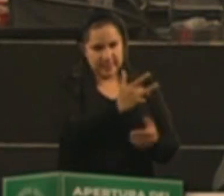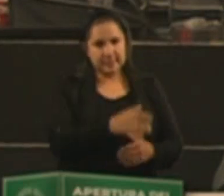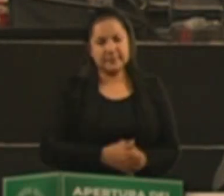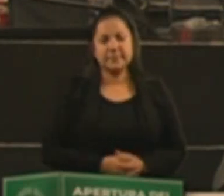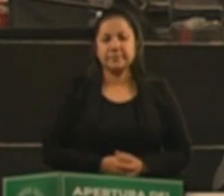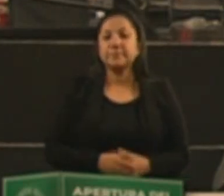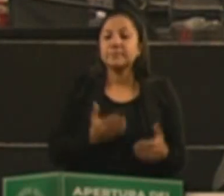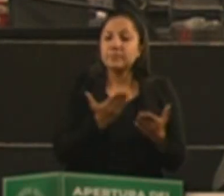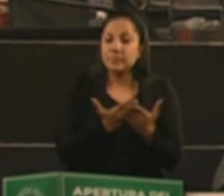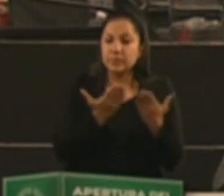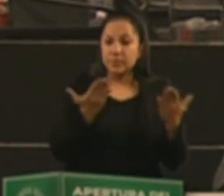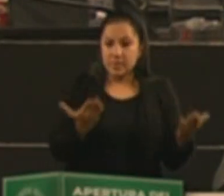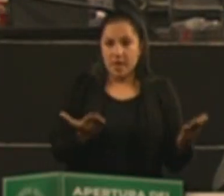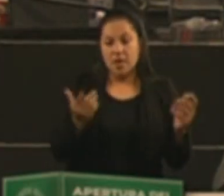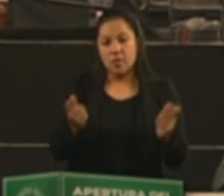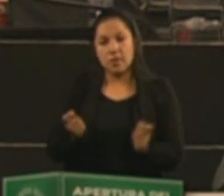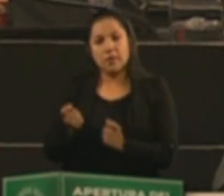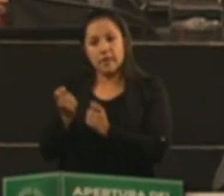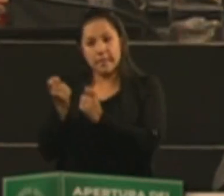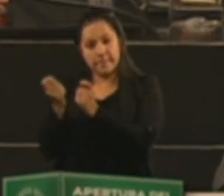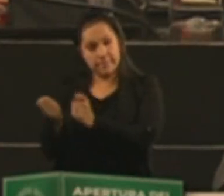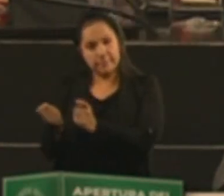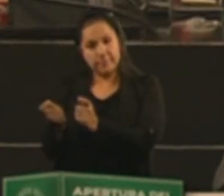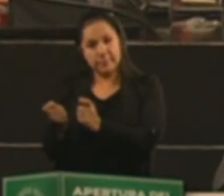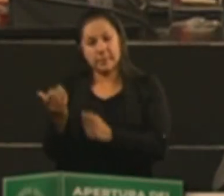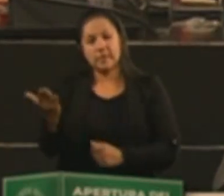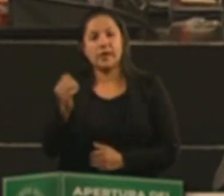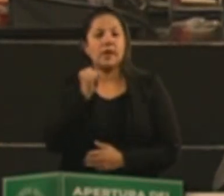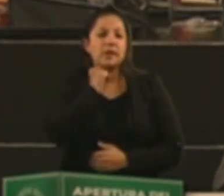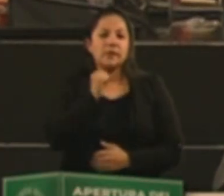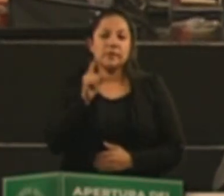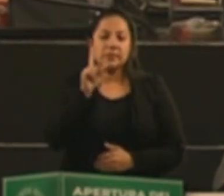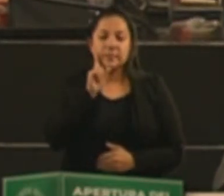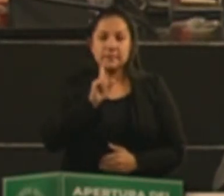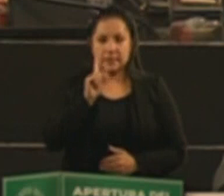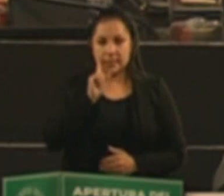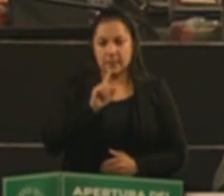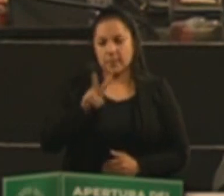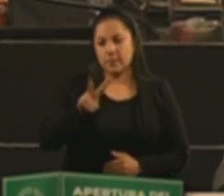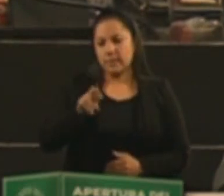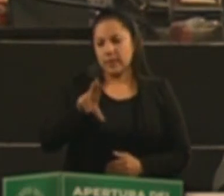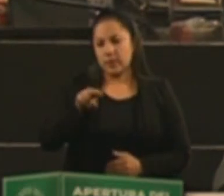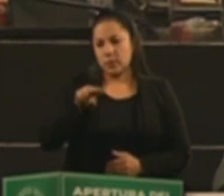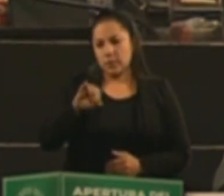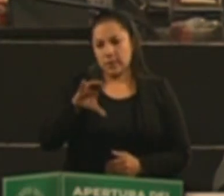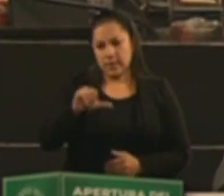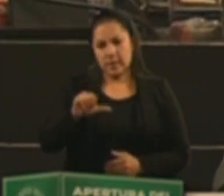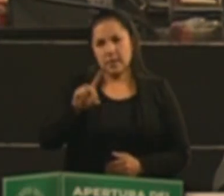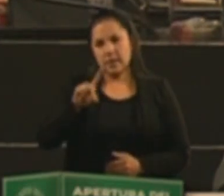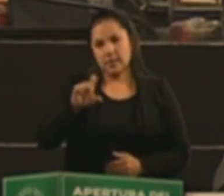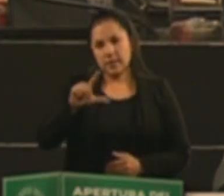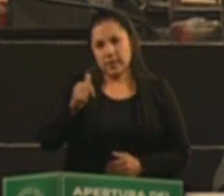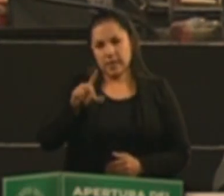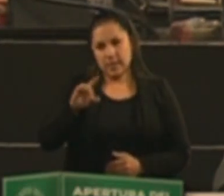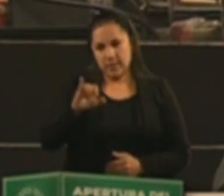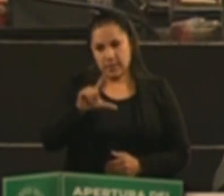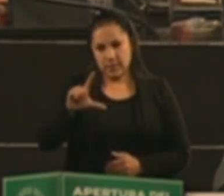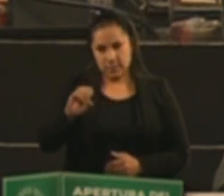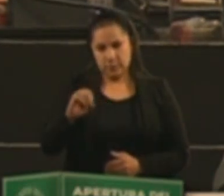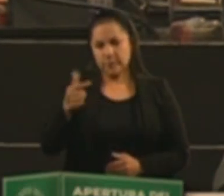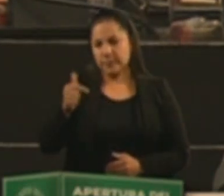Ahora tiene el uso de la palabra la senadora Verónica Delgadillo